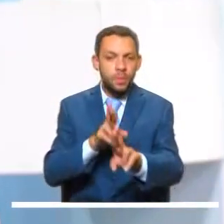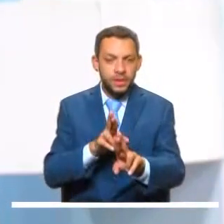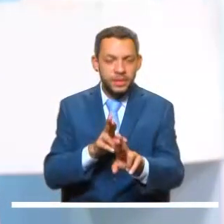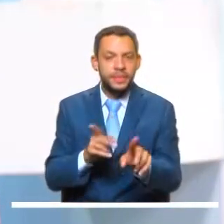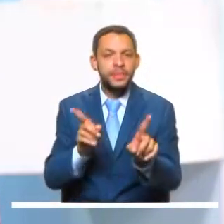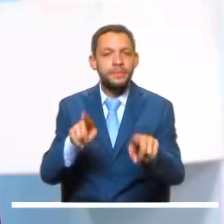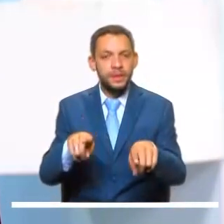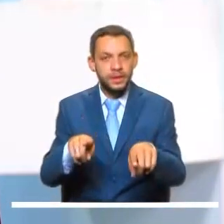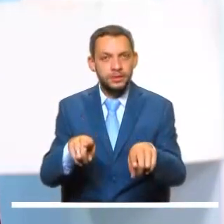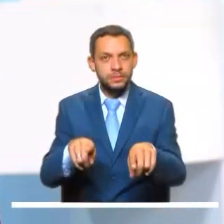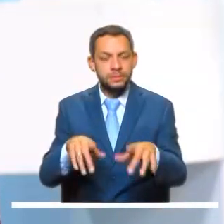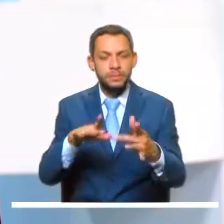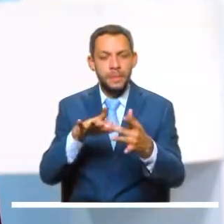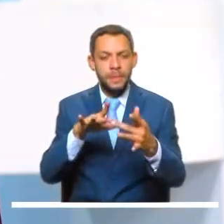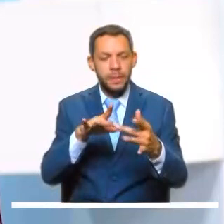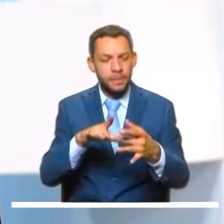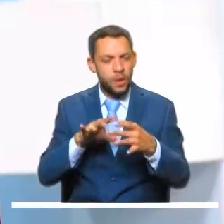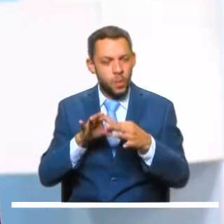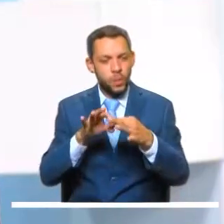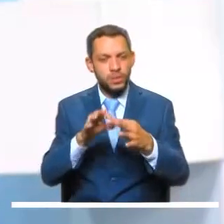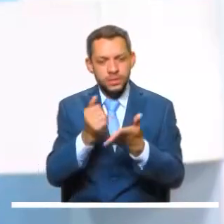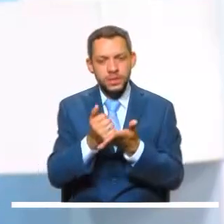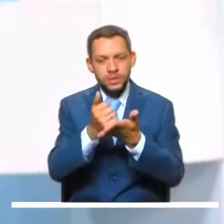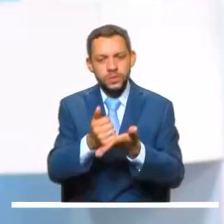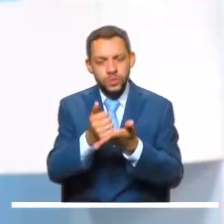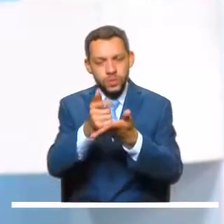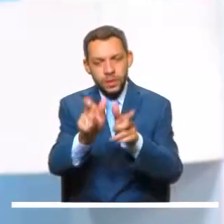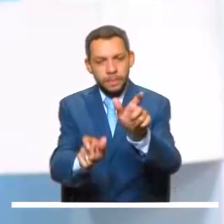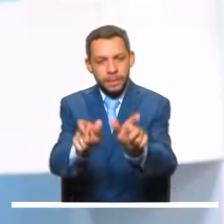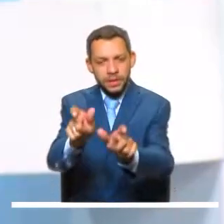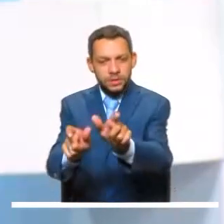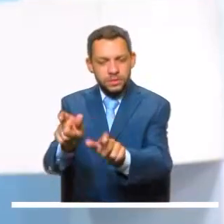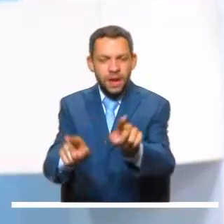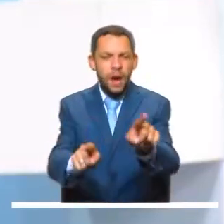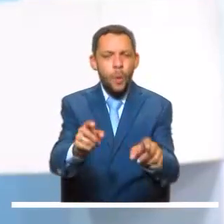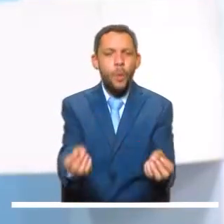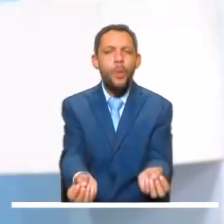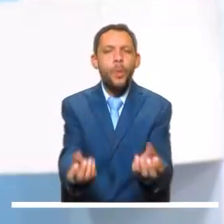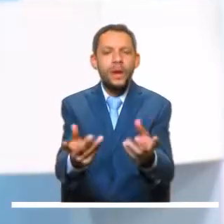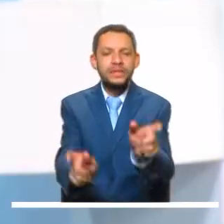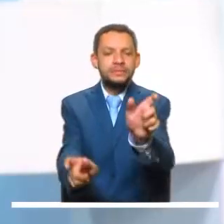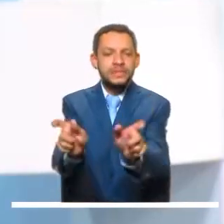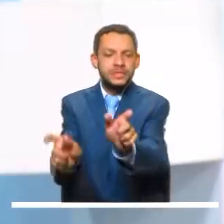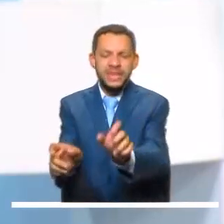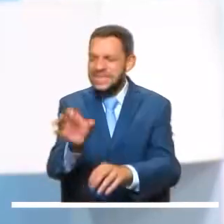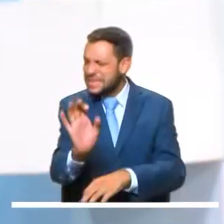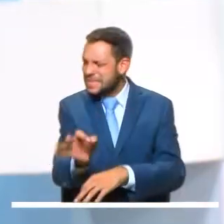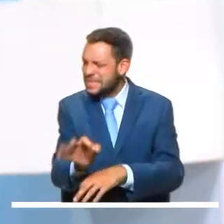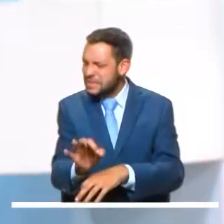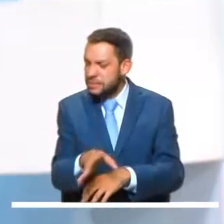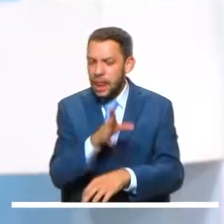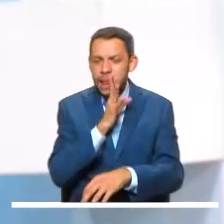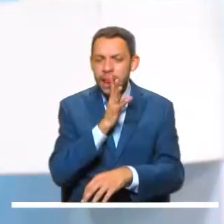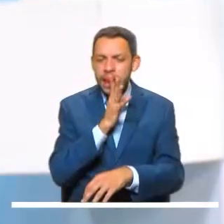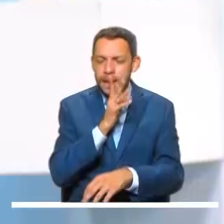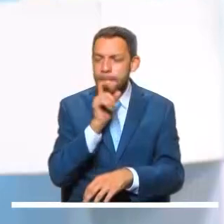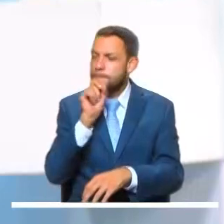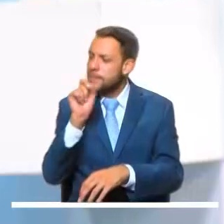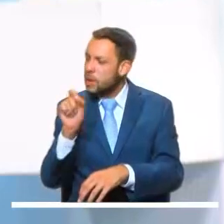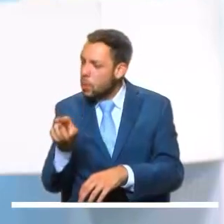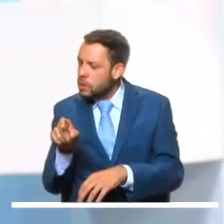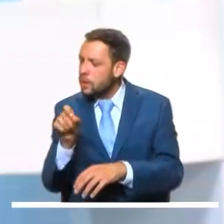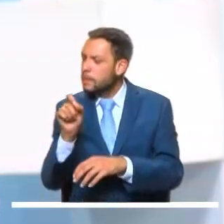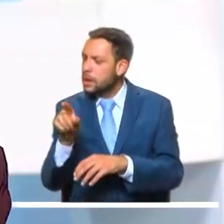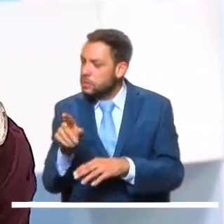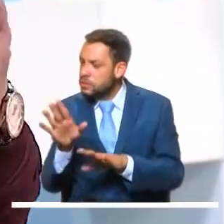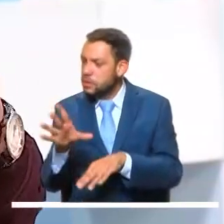parte del parque de la salud del auto rojas a tantas personas que siempre comentan siempre preguntan el